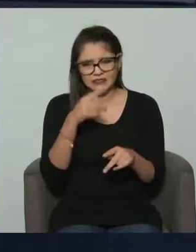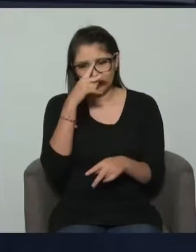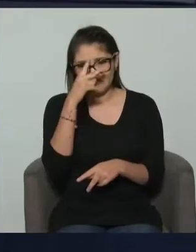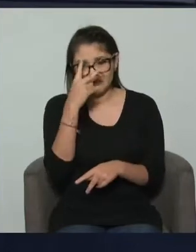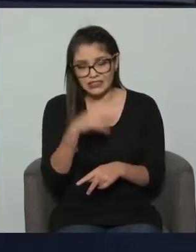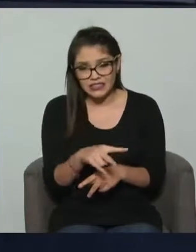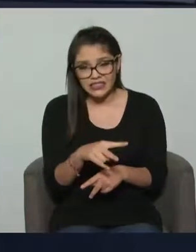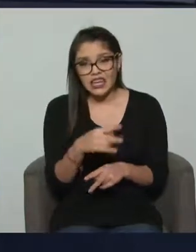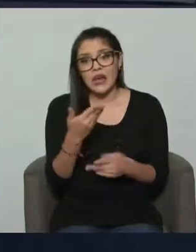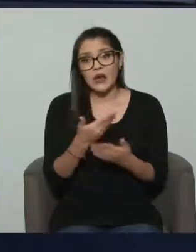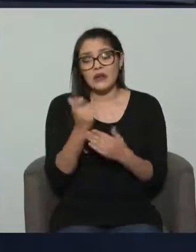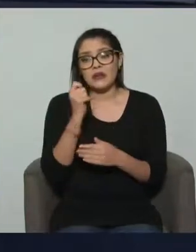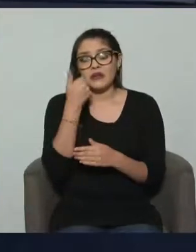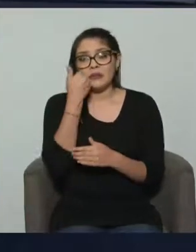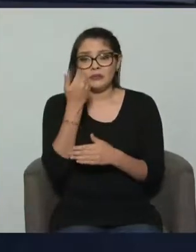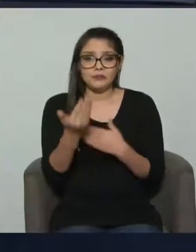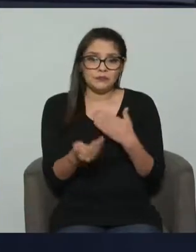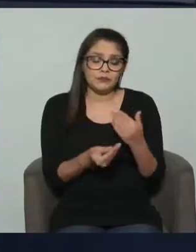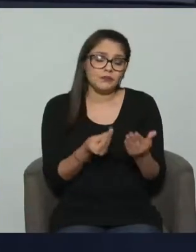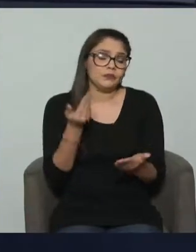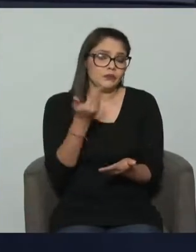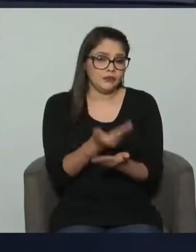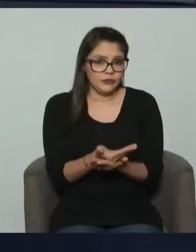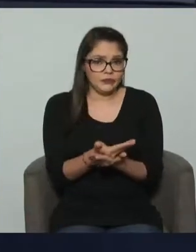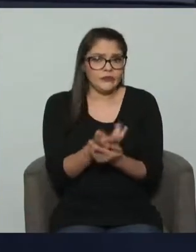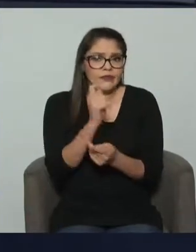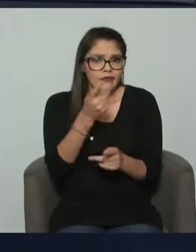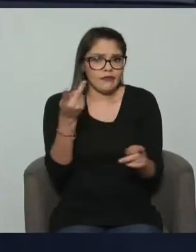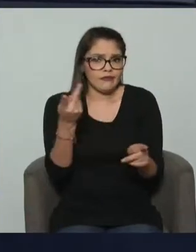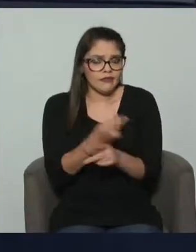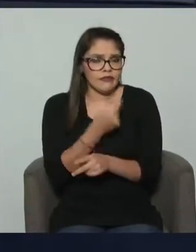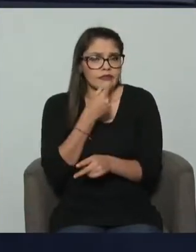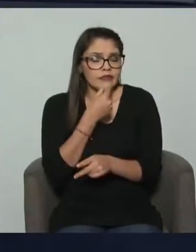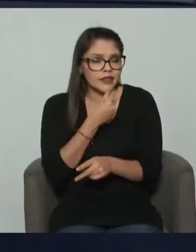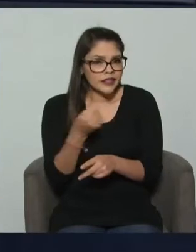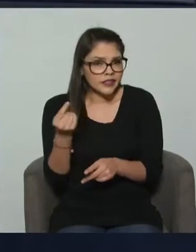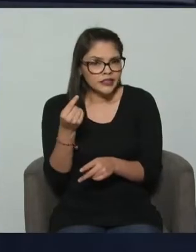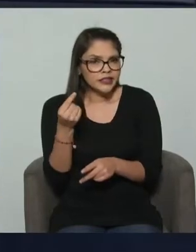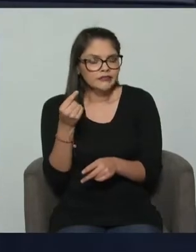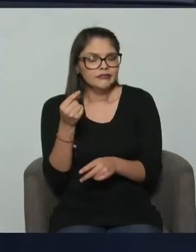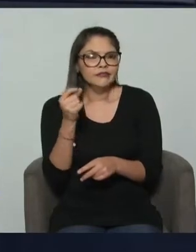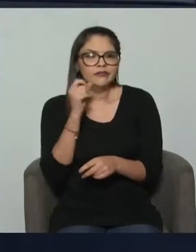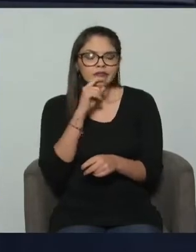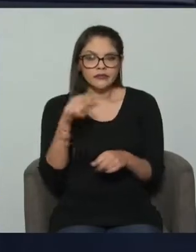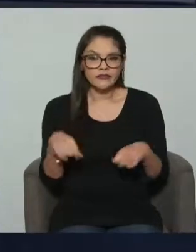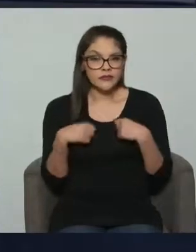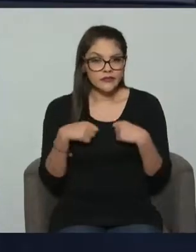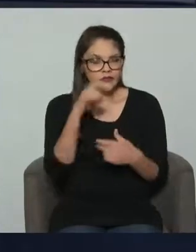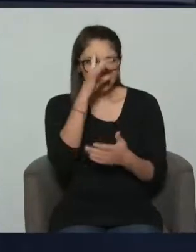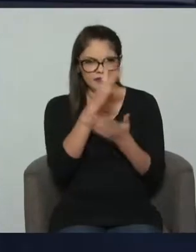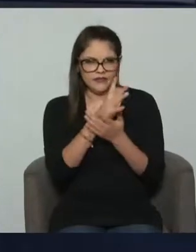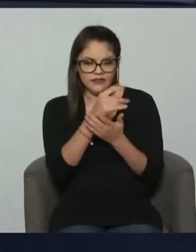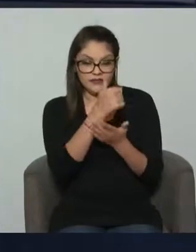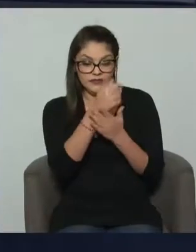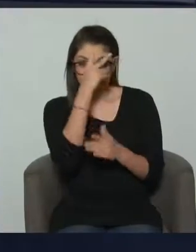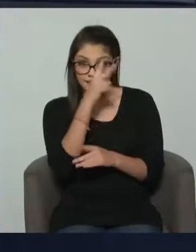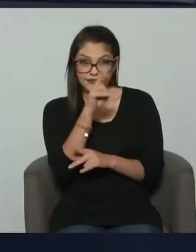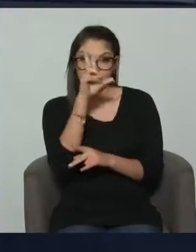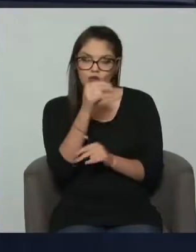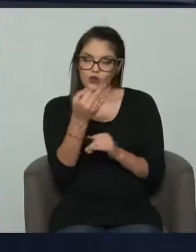finalmente lo que queremos poner en la mesa es qué pasa con las niñas, los niños y los adolescentes en México, no solo obviamente en la Ciudad de México, sino a